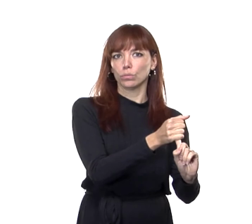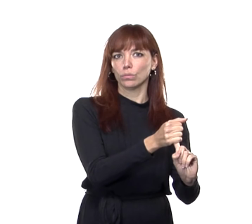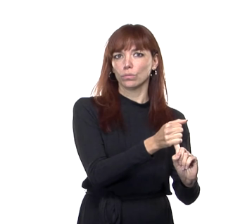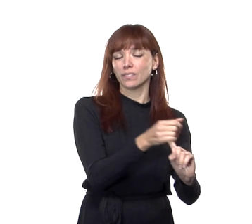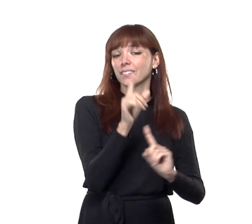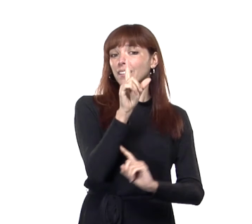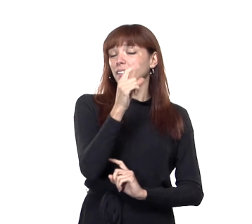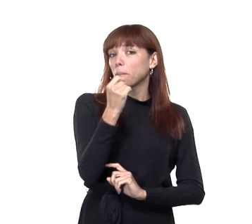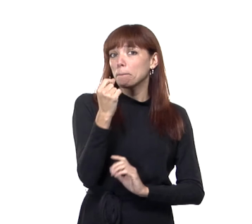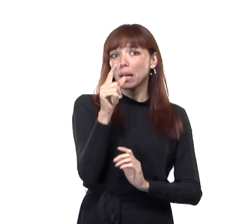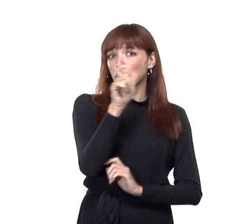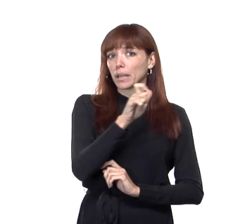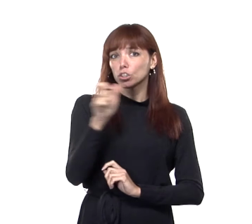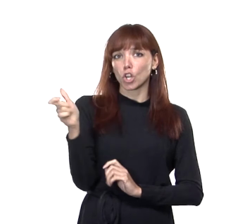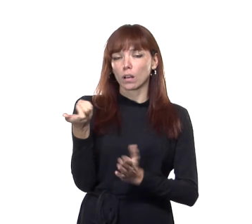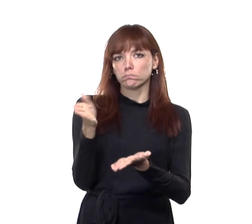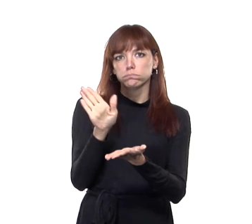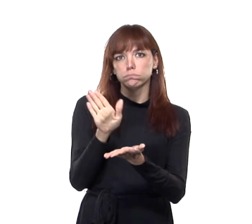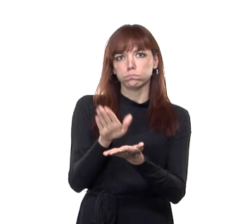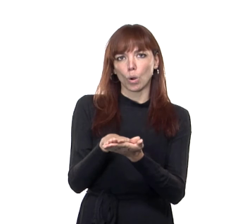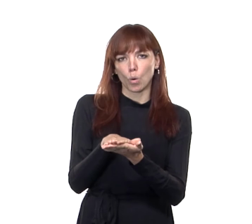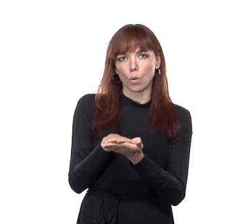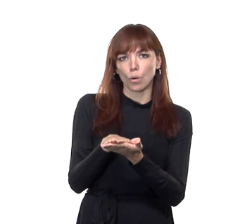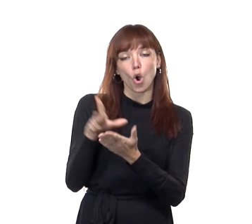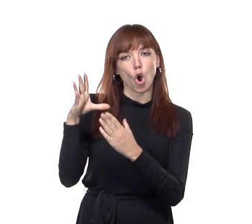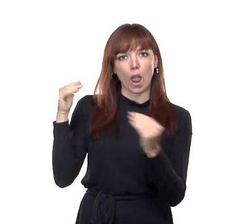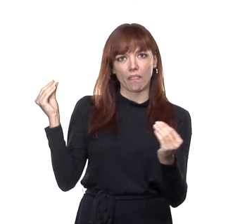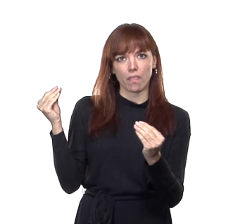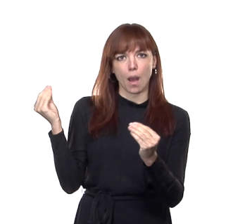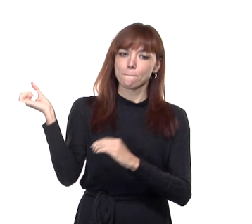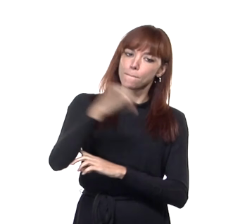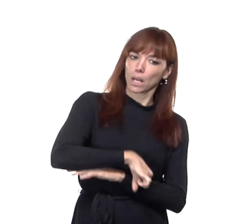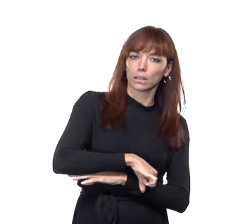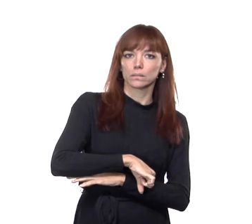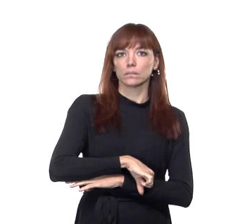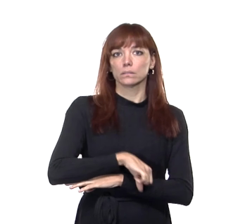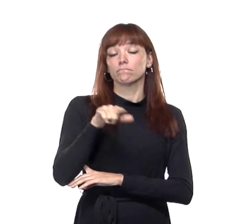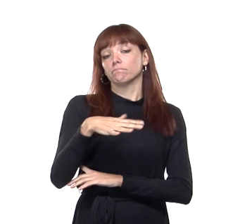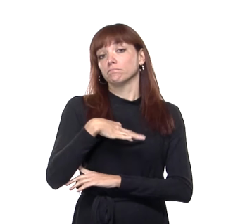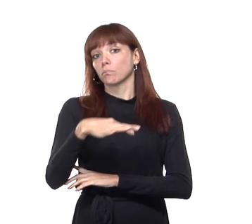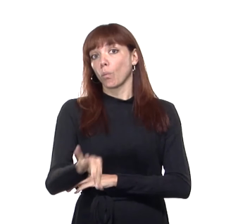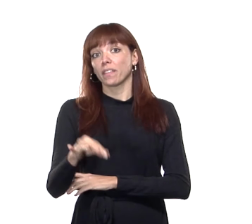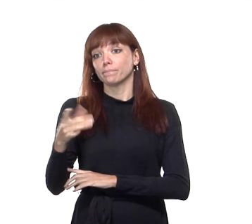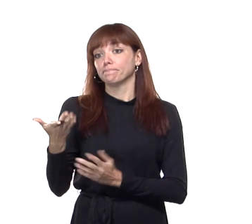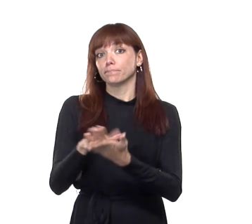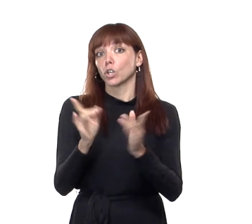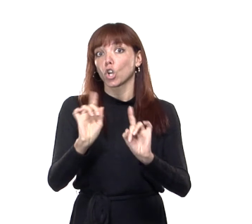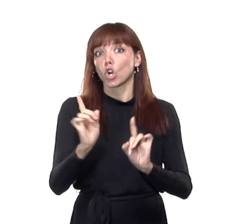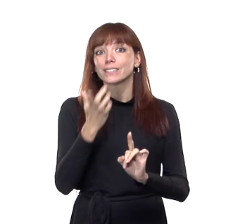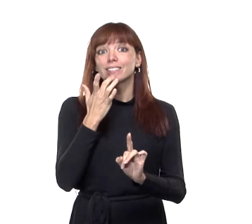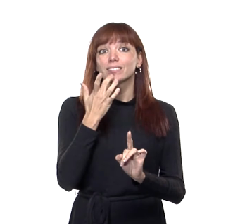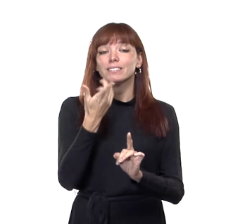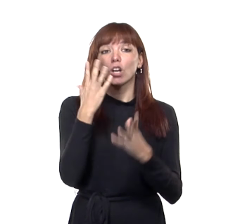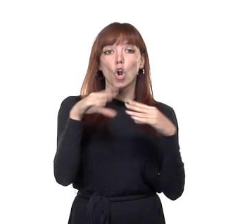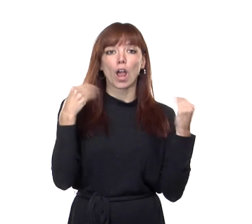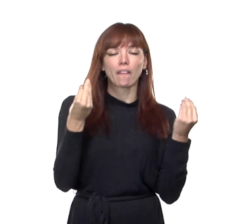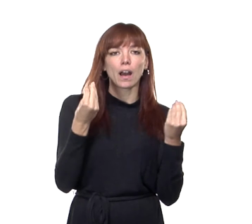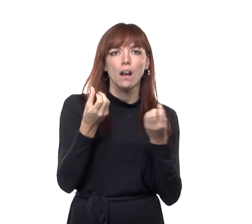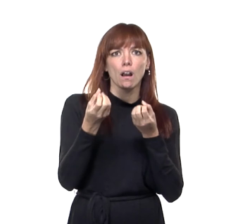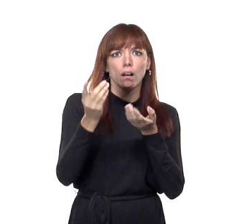miles de personas que murieron en holanda y que quizás no habrían muerto si los holandeses no habrían tenido